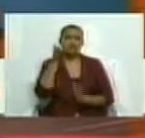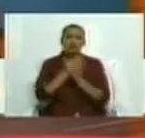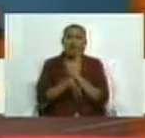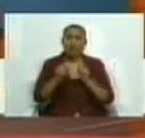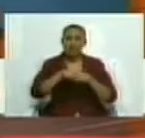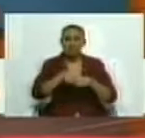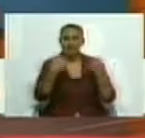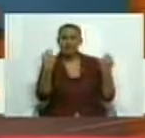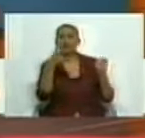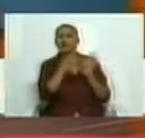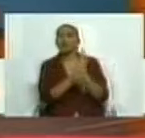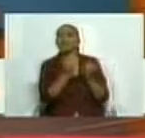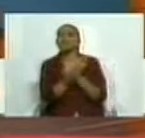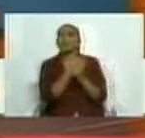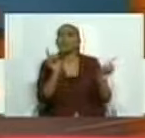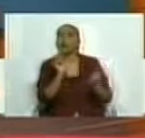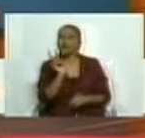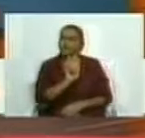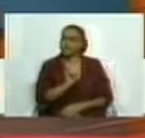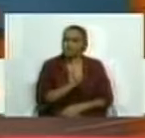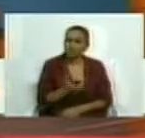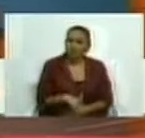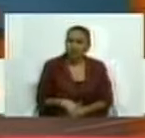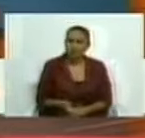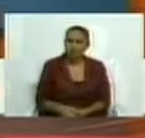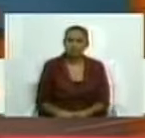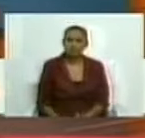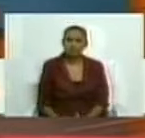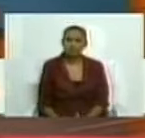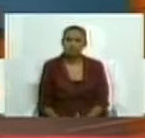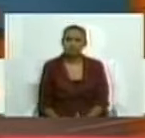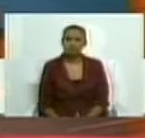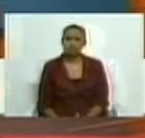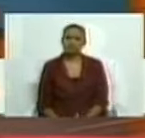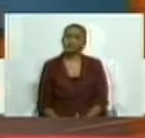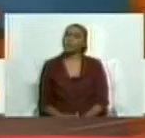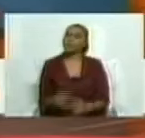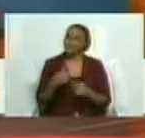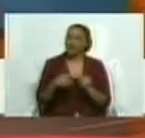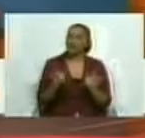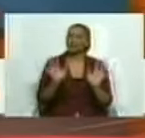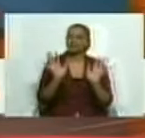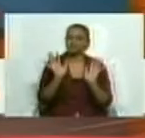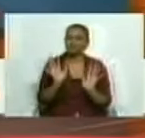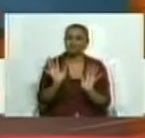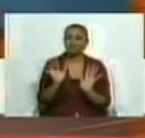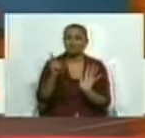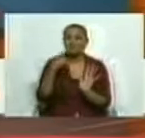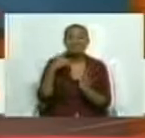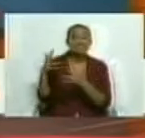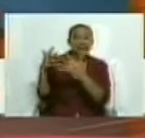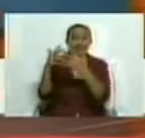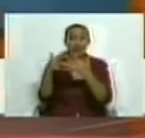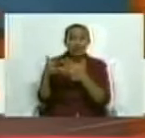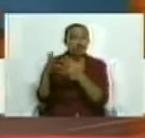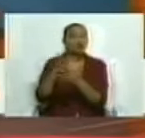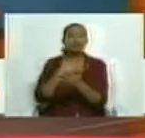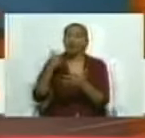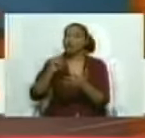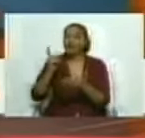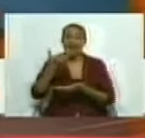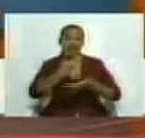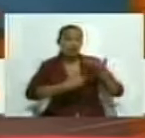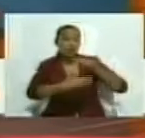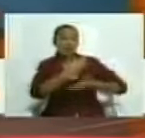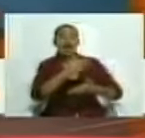o ventaja política Pero hay un detalle lamentable Estados Unidos se niega a cooperar con Venezuela en